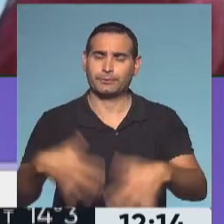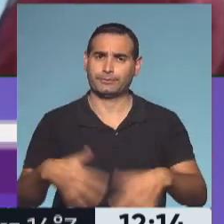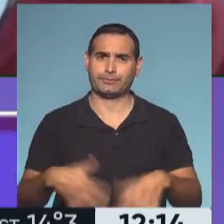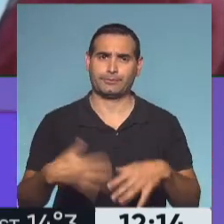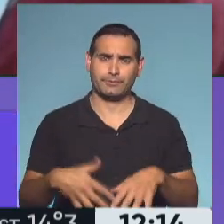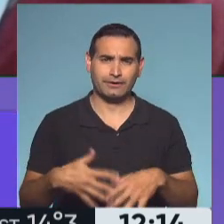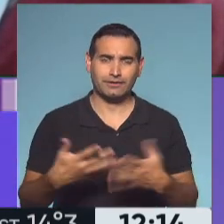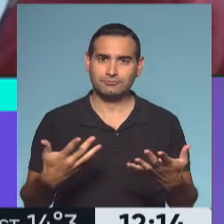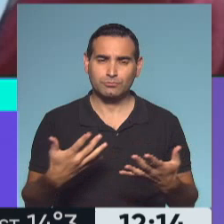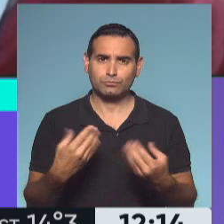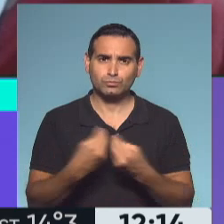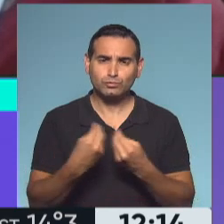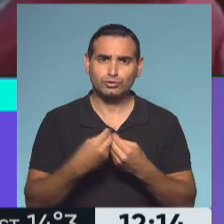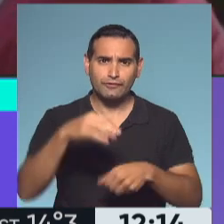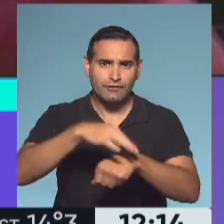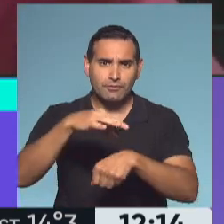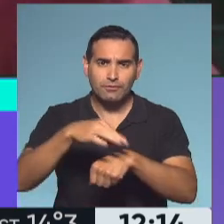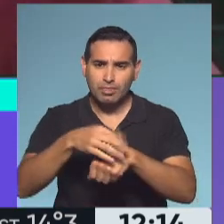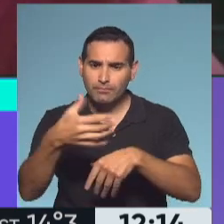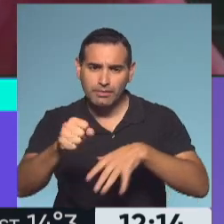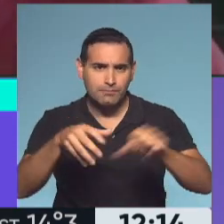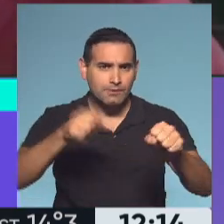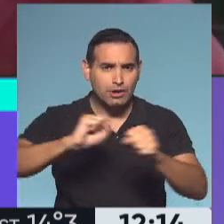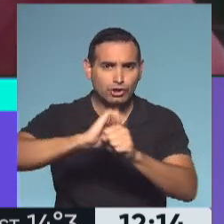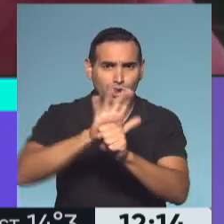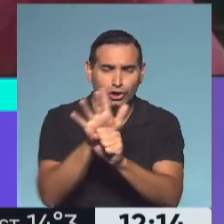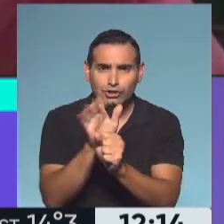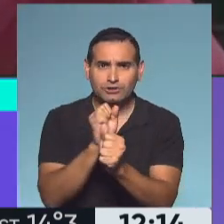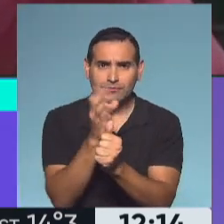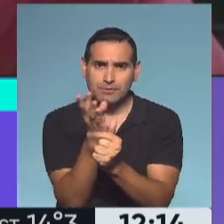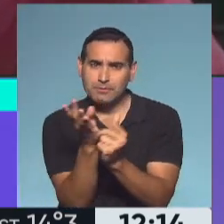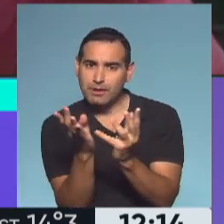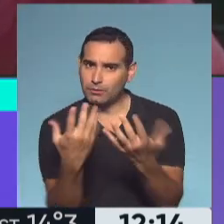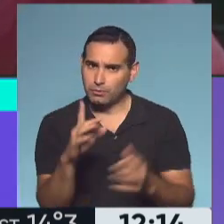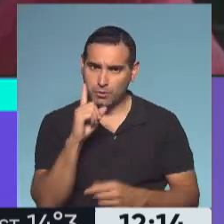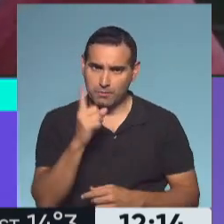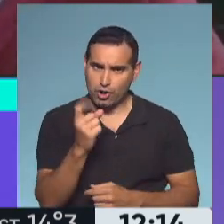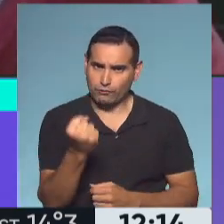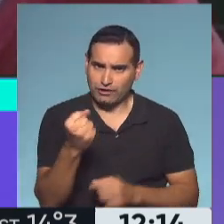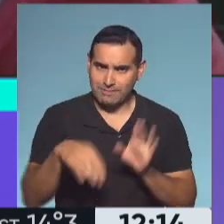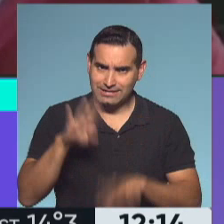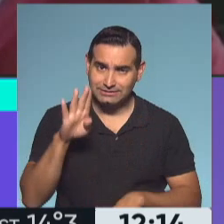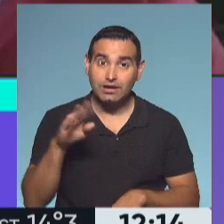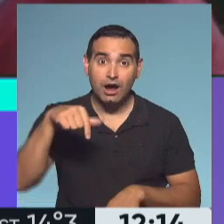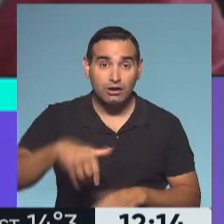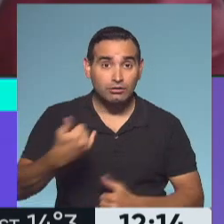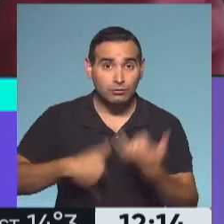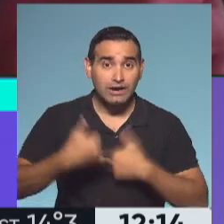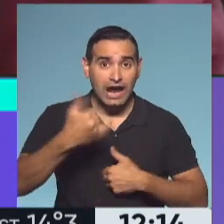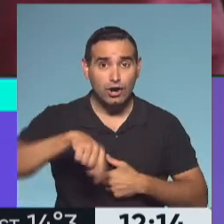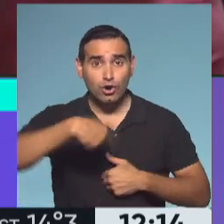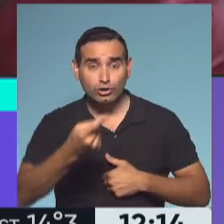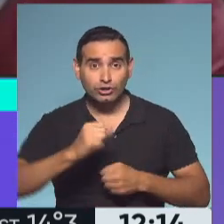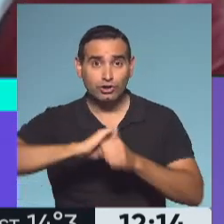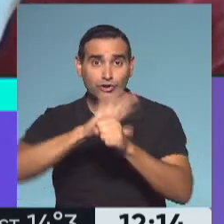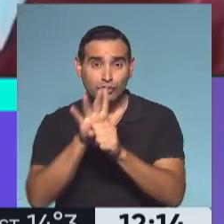experimentado tantos casos justamente por la aparición de estas variantes que son más infecciosas. Y ahora nos enteramos además de que aparecen otras variantes como